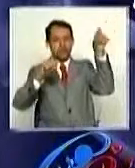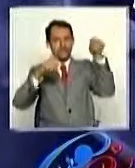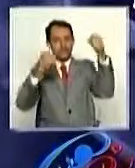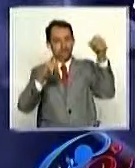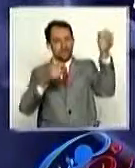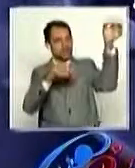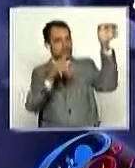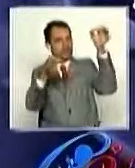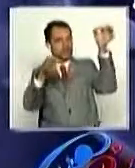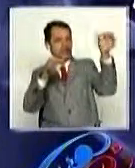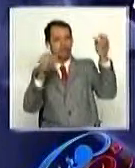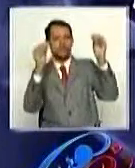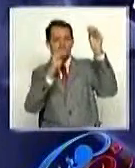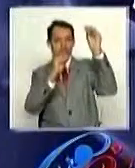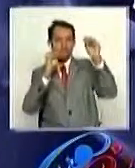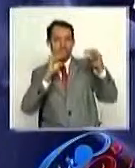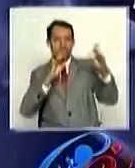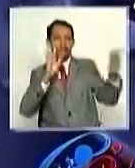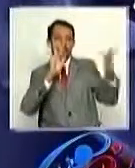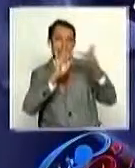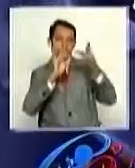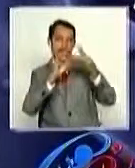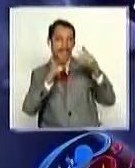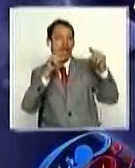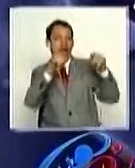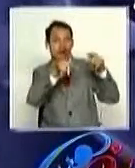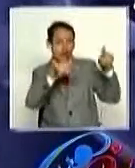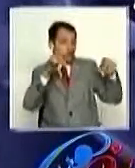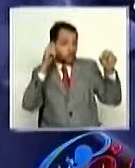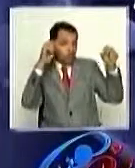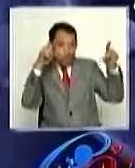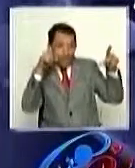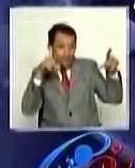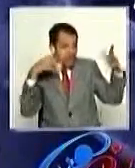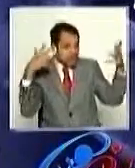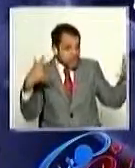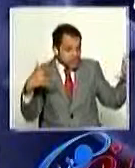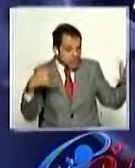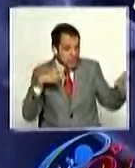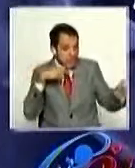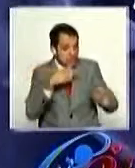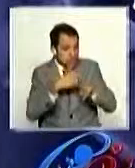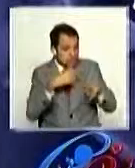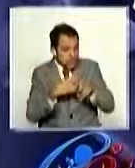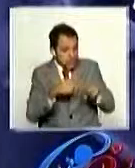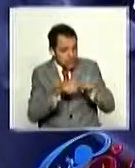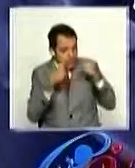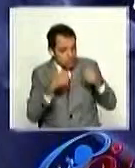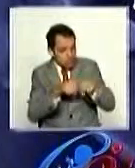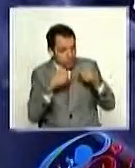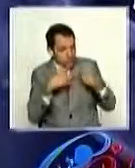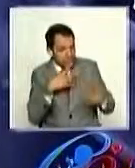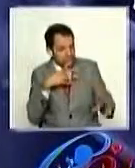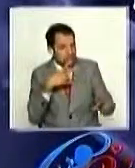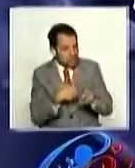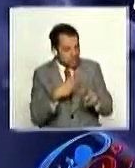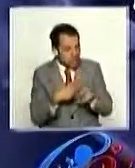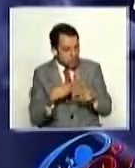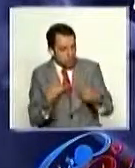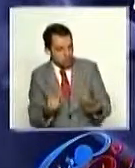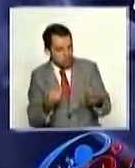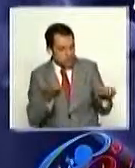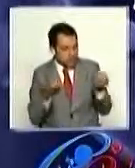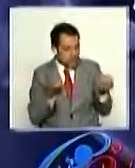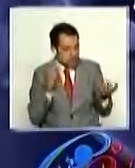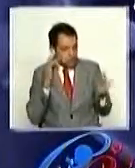nos traen algunas sorpresas desagradables, algunos tratamientos mal realizados o tratamientos